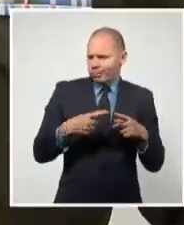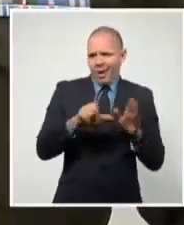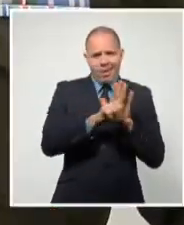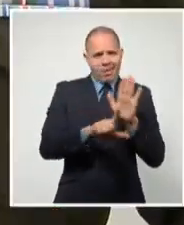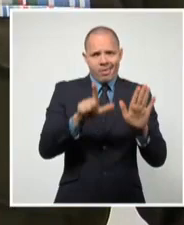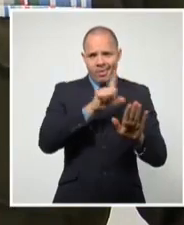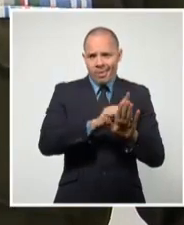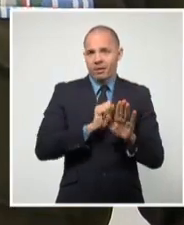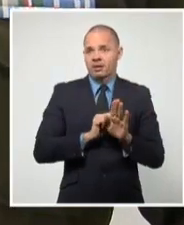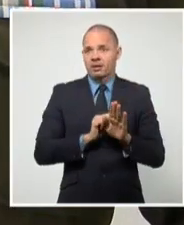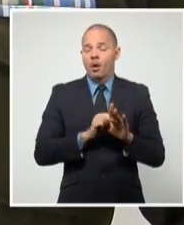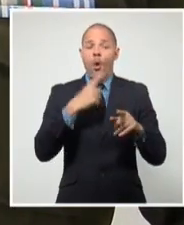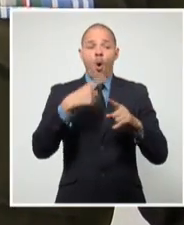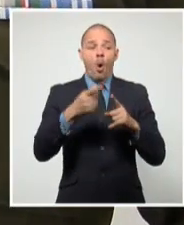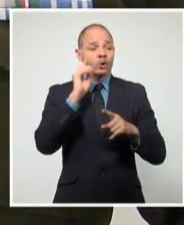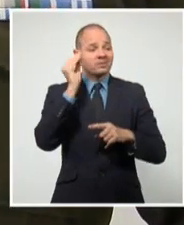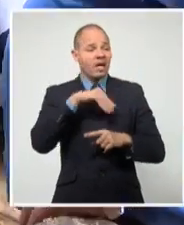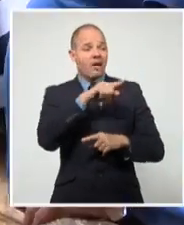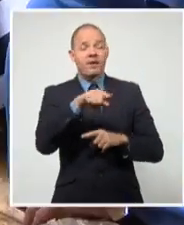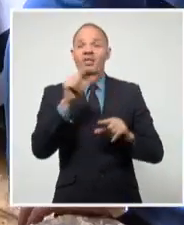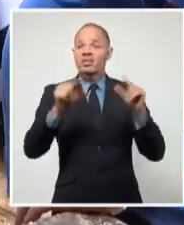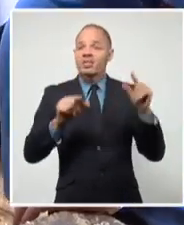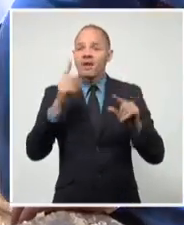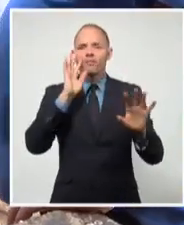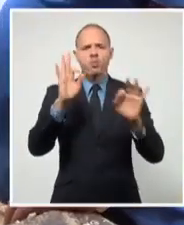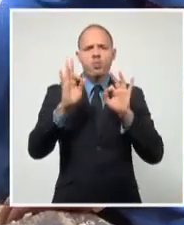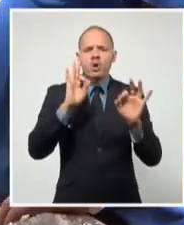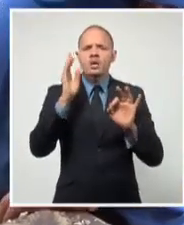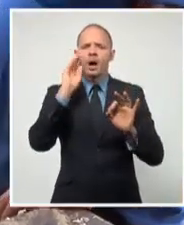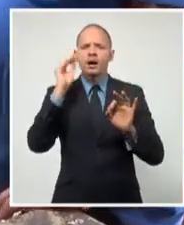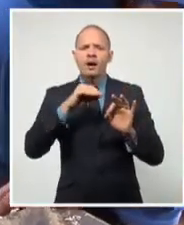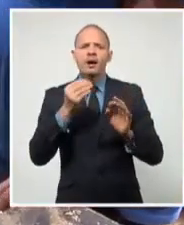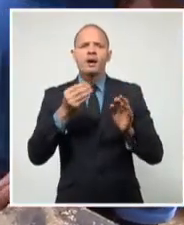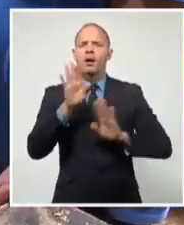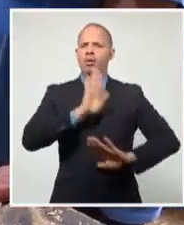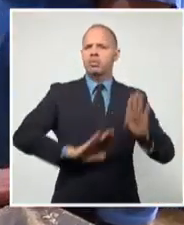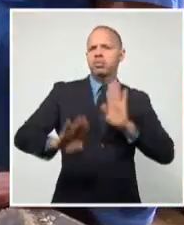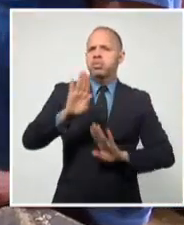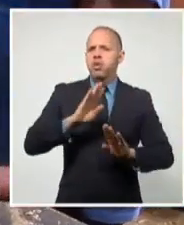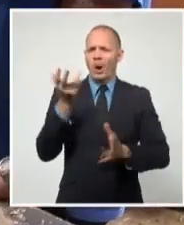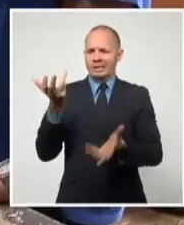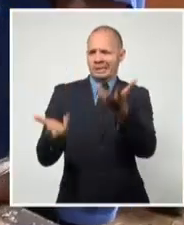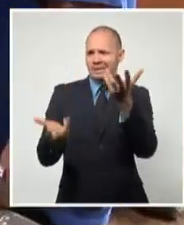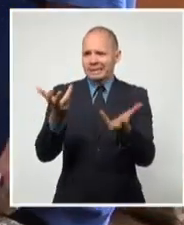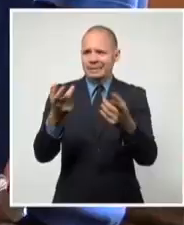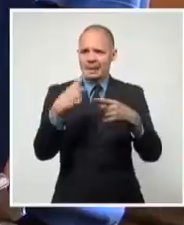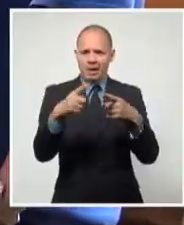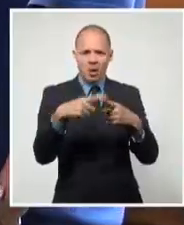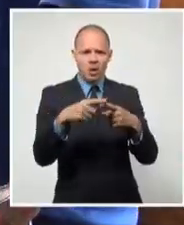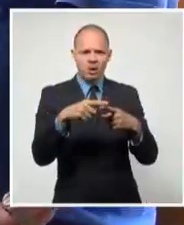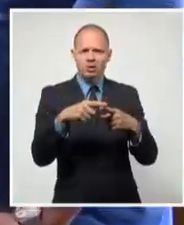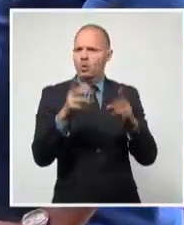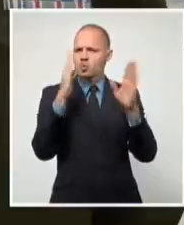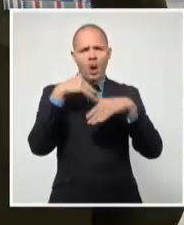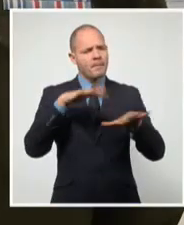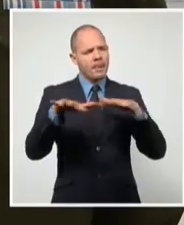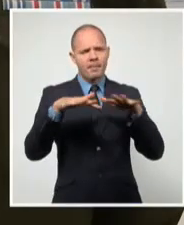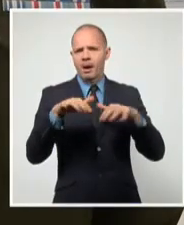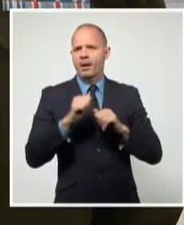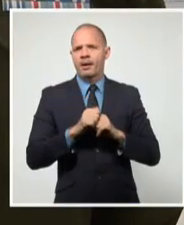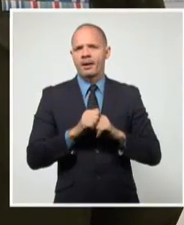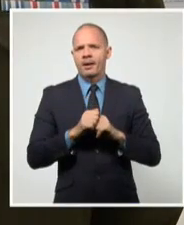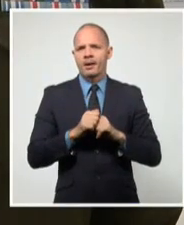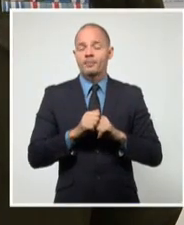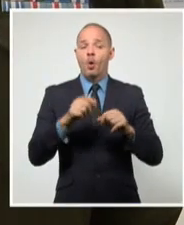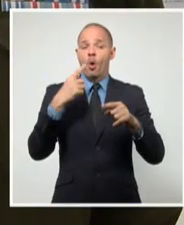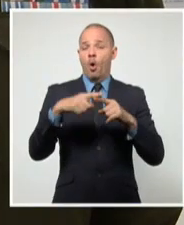ni los medios de protección contra incendios incluso se conoció sobre la existencia de mecanismos ilegales para botar los